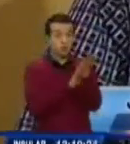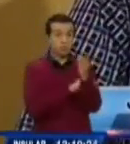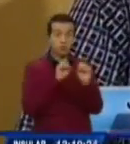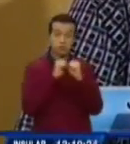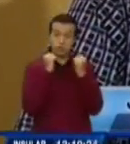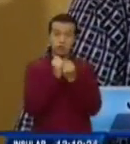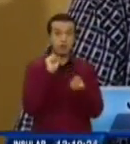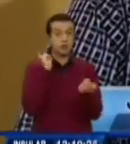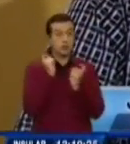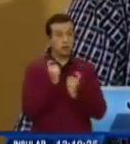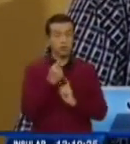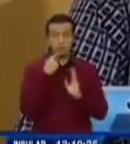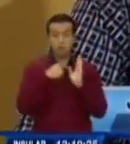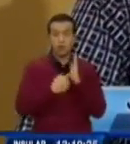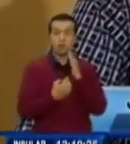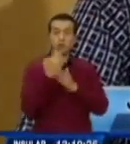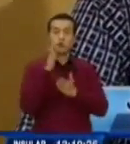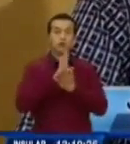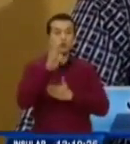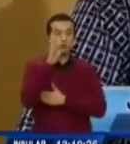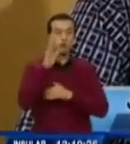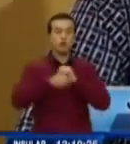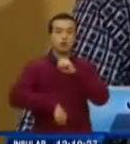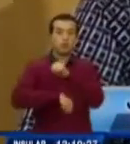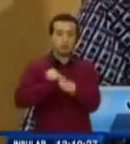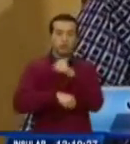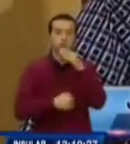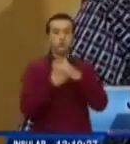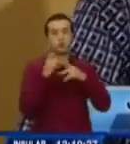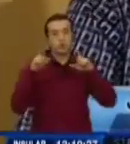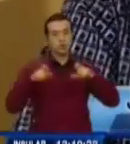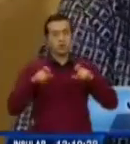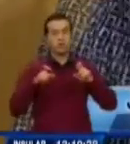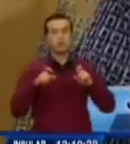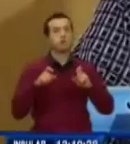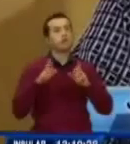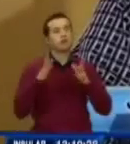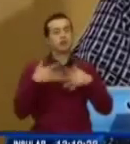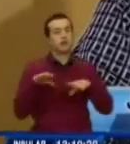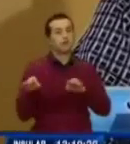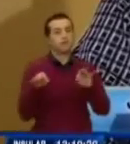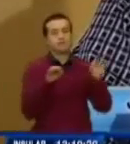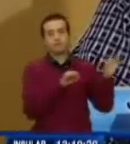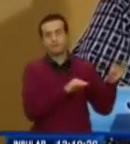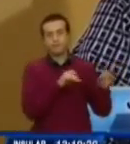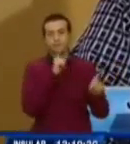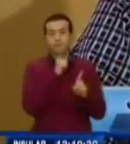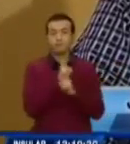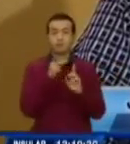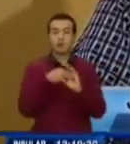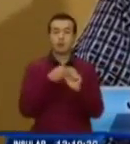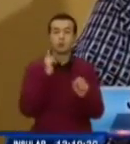programa de nuevas escuelas deportivas, de nuevas canchas, no lo vamos a poder hacer. Compramos renuncia de más de